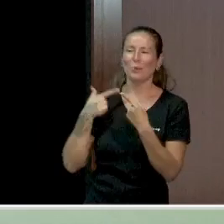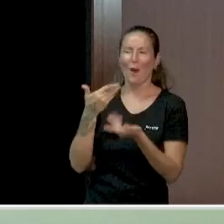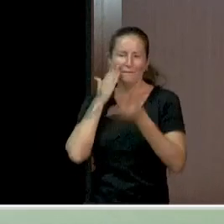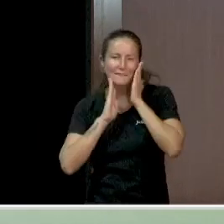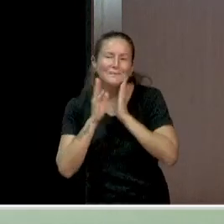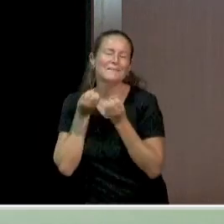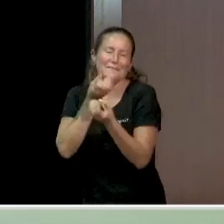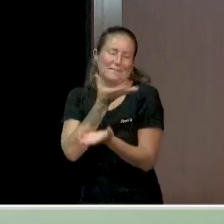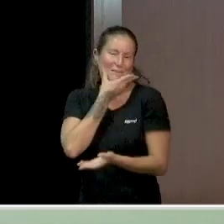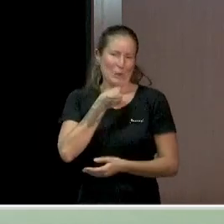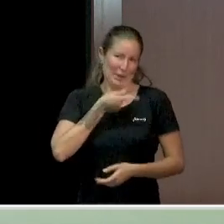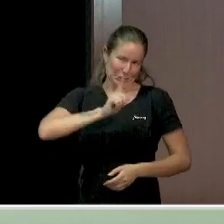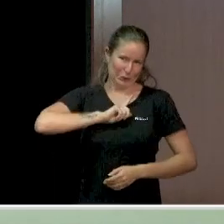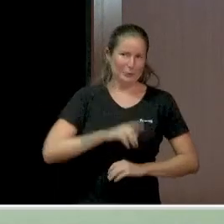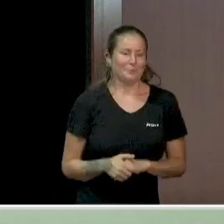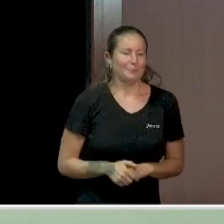Les decía que